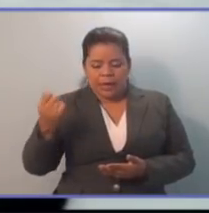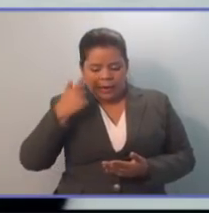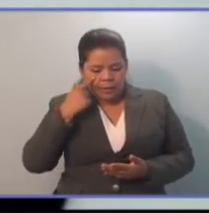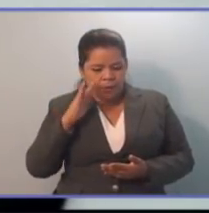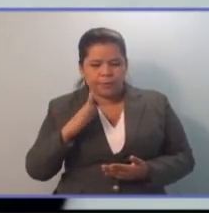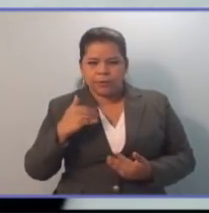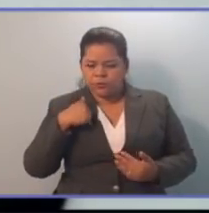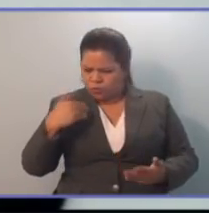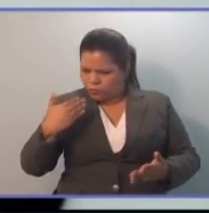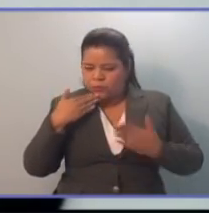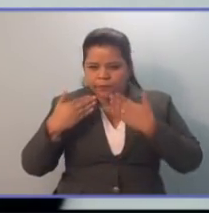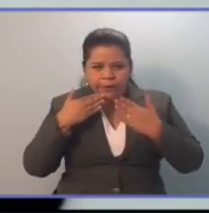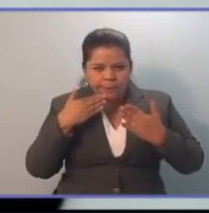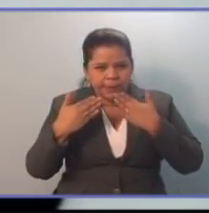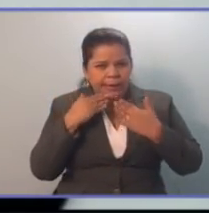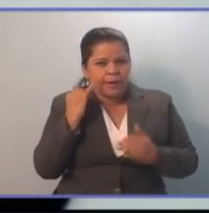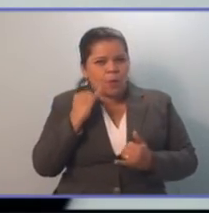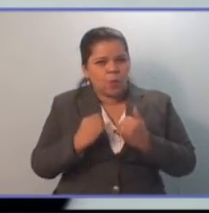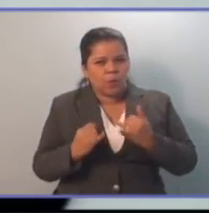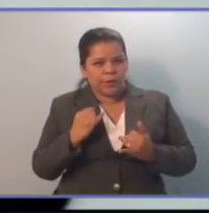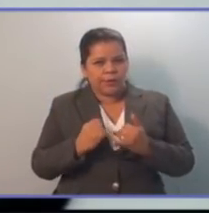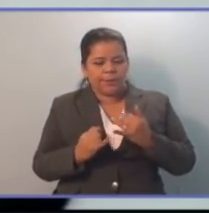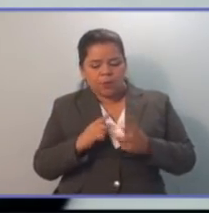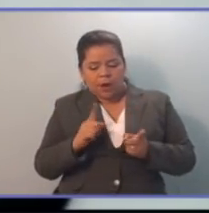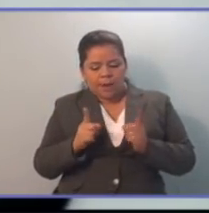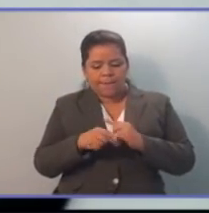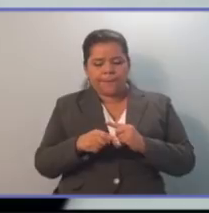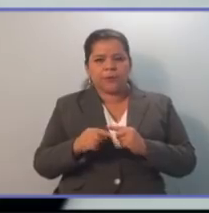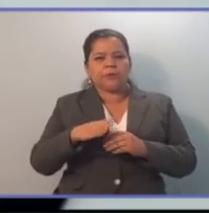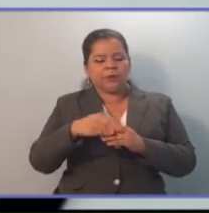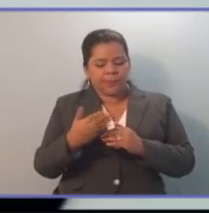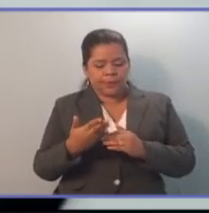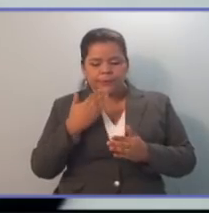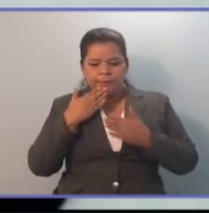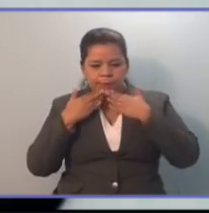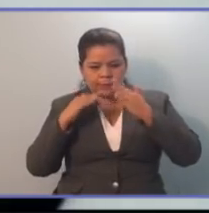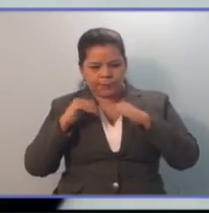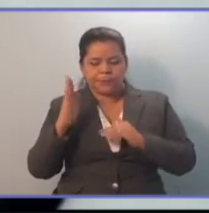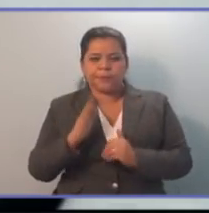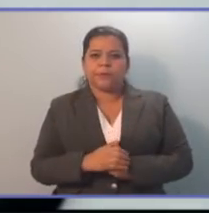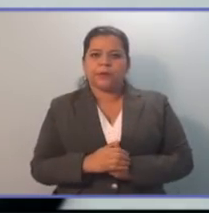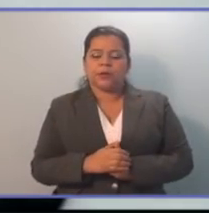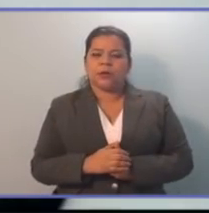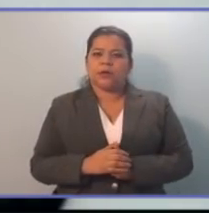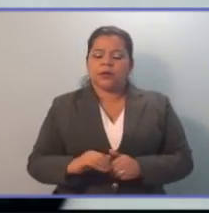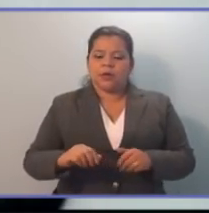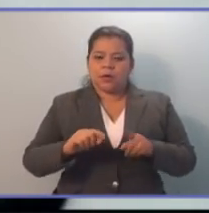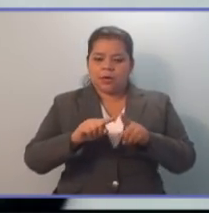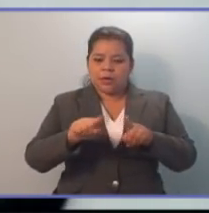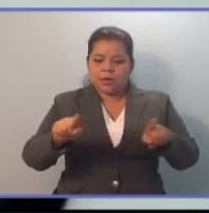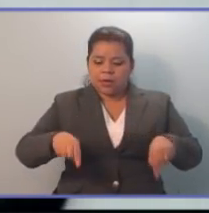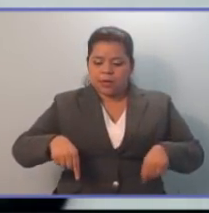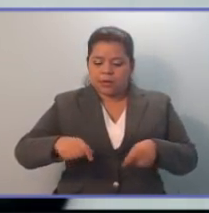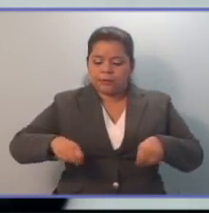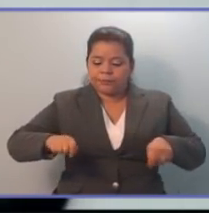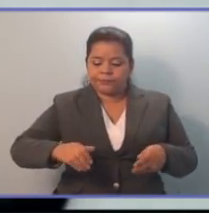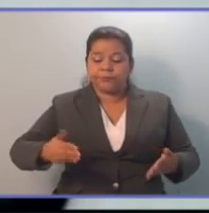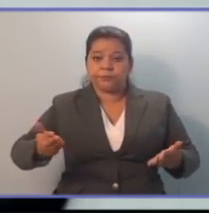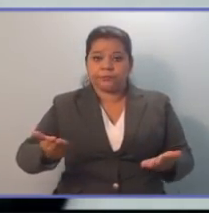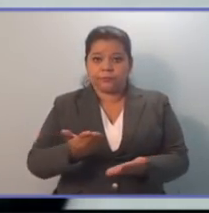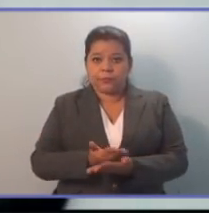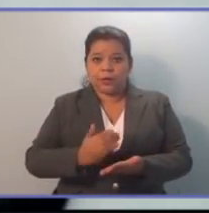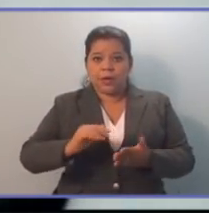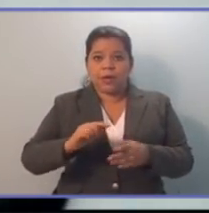explicar a todos y a todas la última y de ahí podríamos ir para atrás. La Convención de los Derechos del Niño